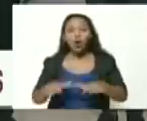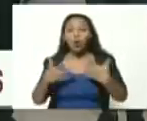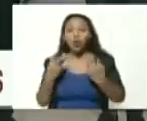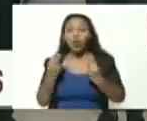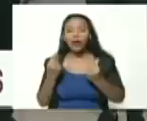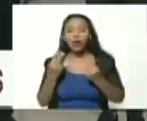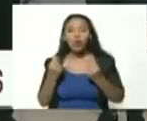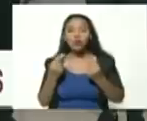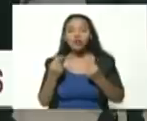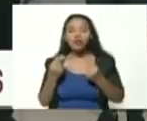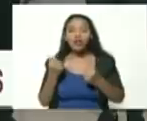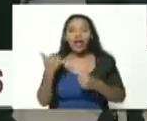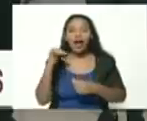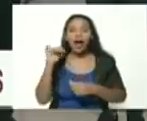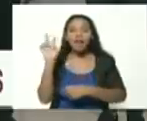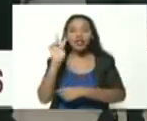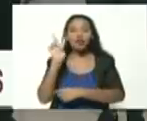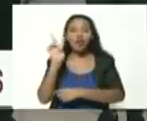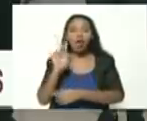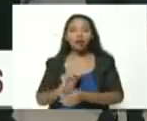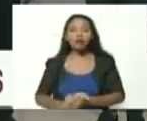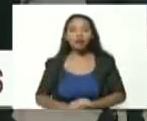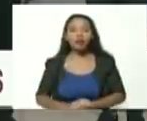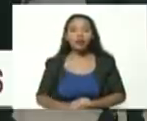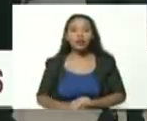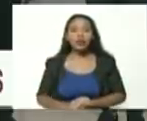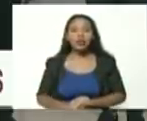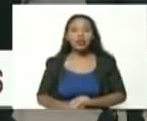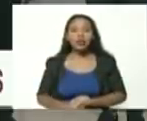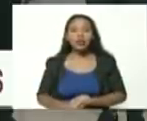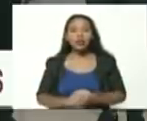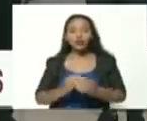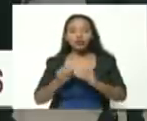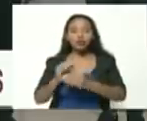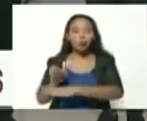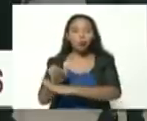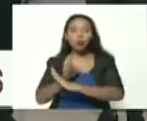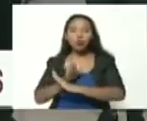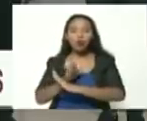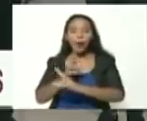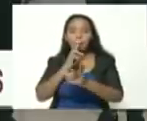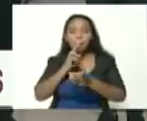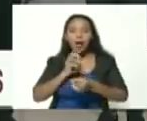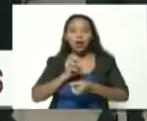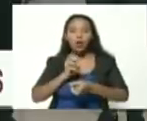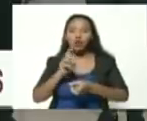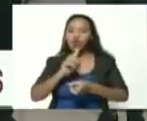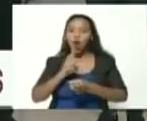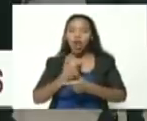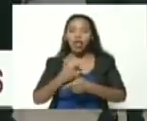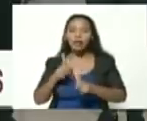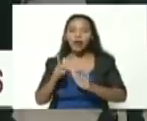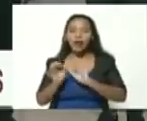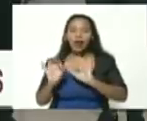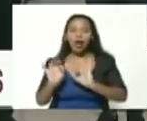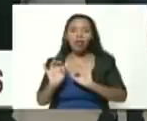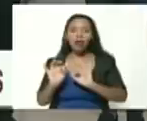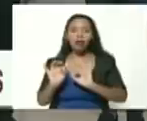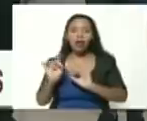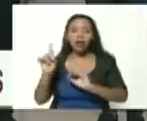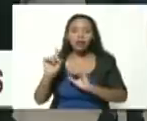recursos que tiene Venezuela, líquidos, bloqueados en banco, no han sido liberados